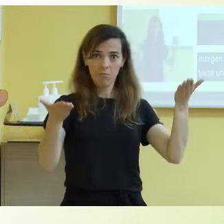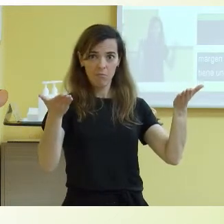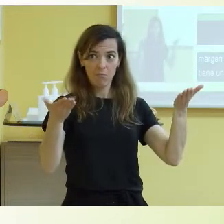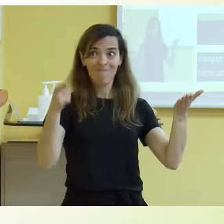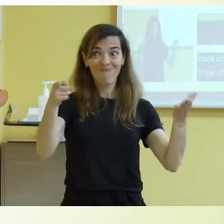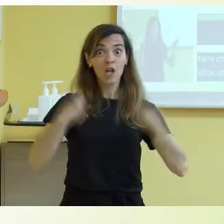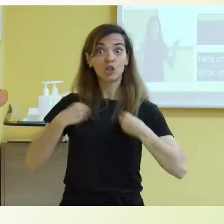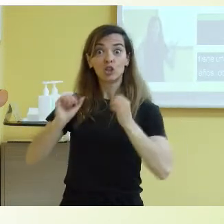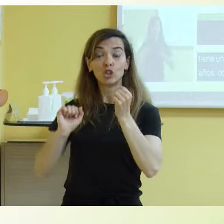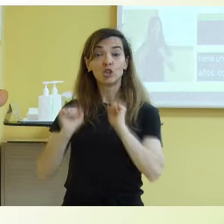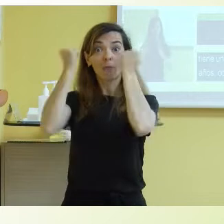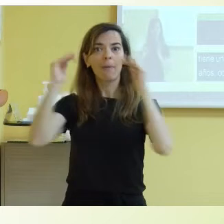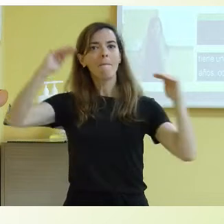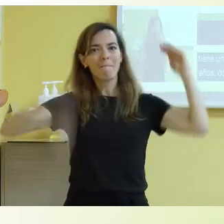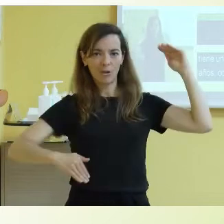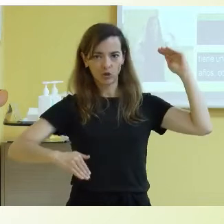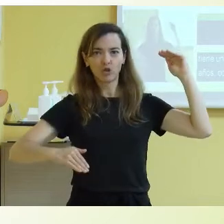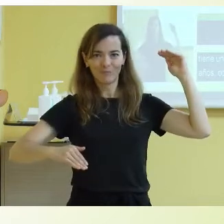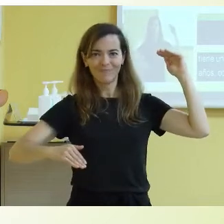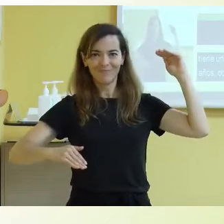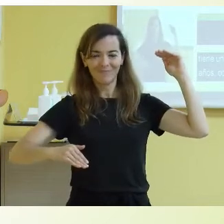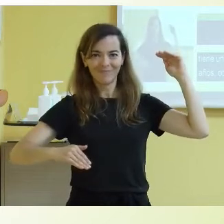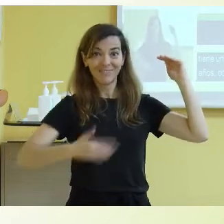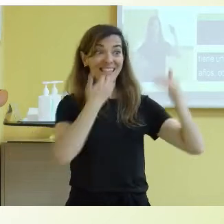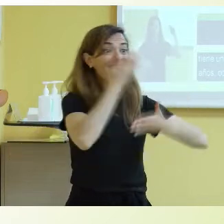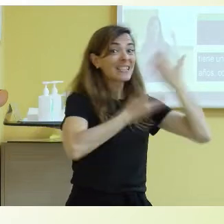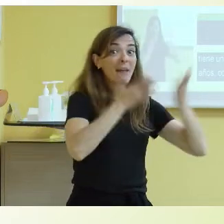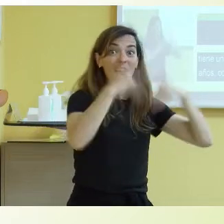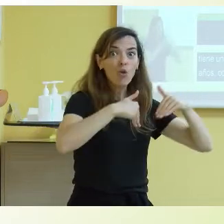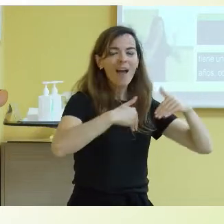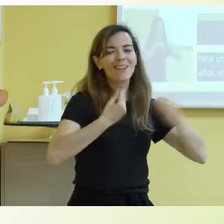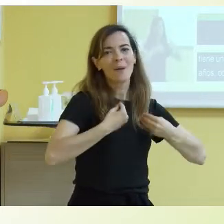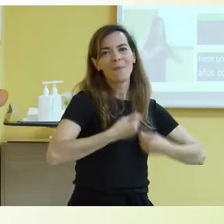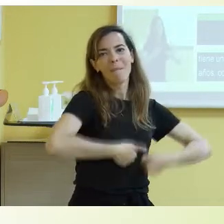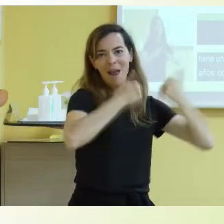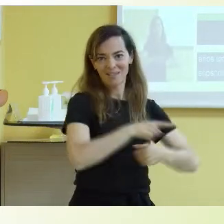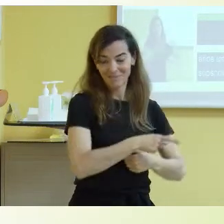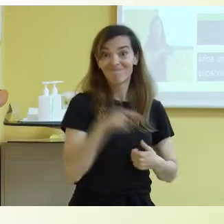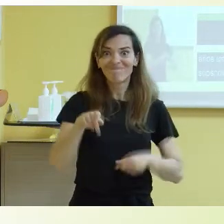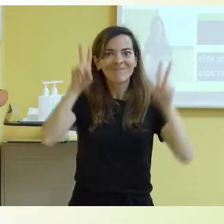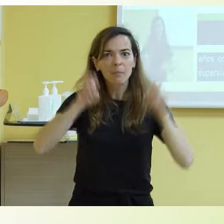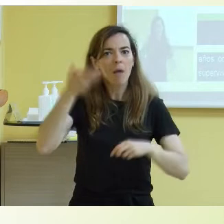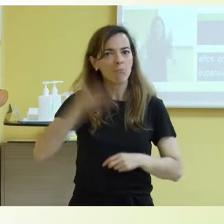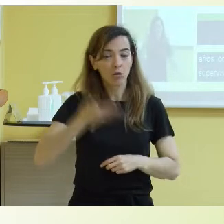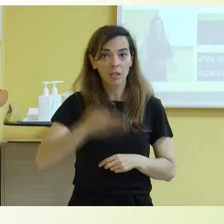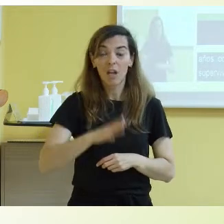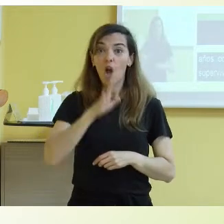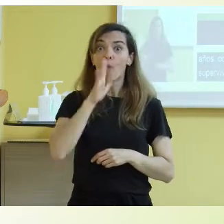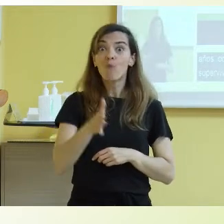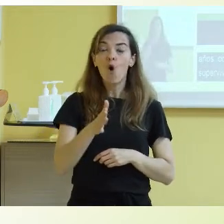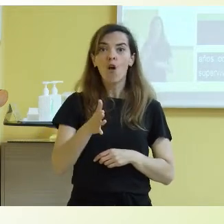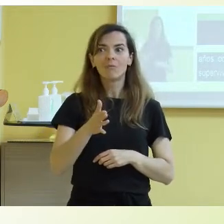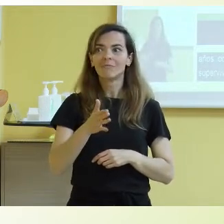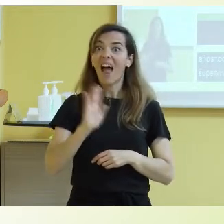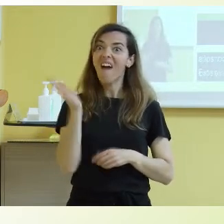menos que las personas que no tienen ese nivel de discapacidad. Bueno, pues esto es un tema importante, porque no es algo solamente que afecta